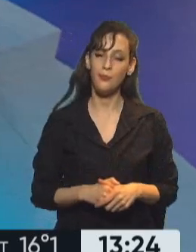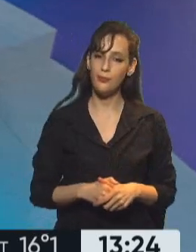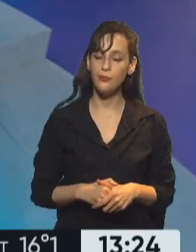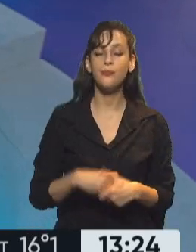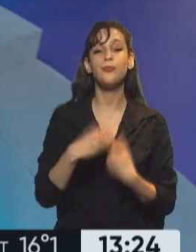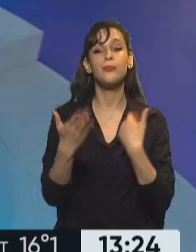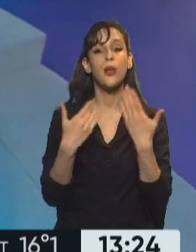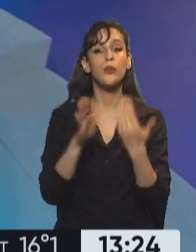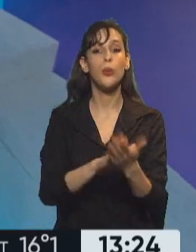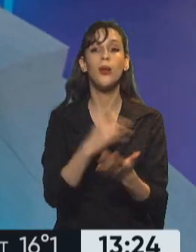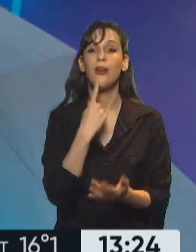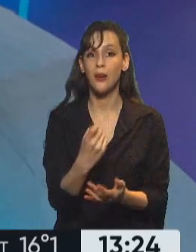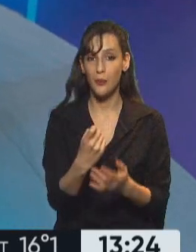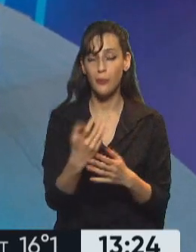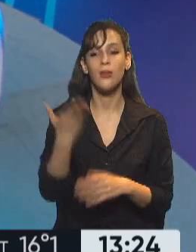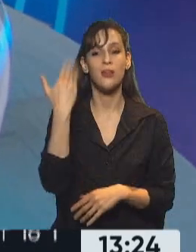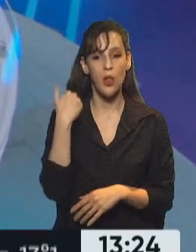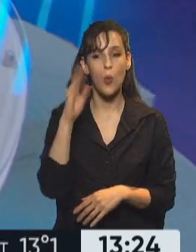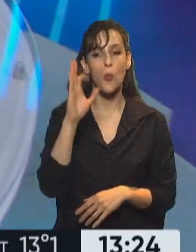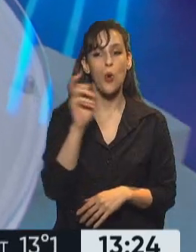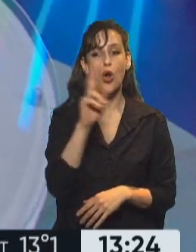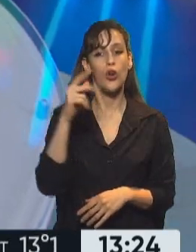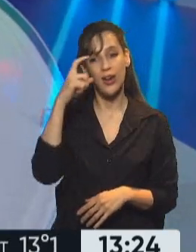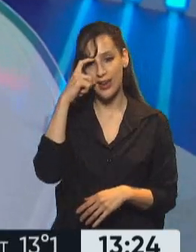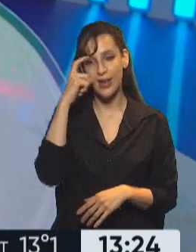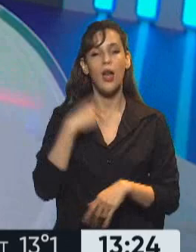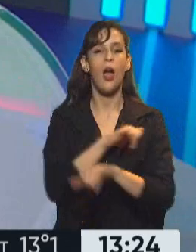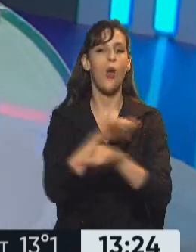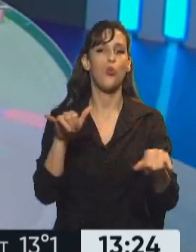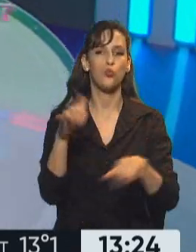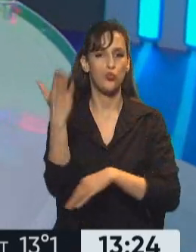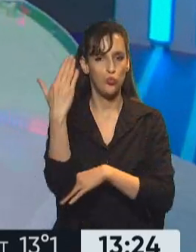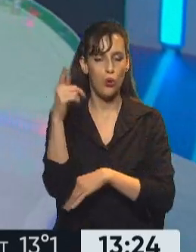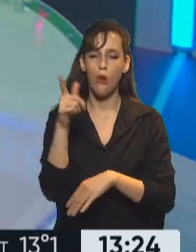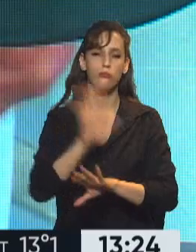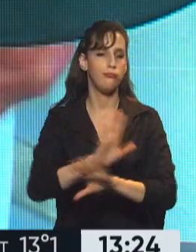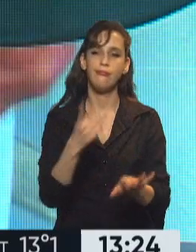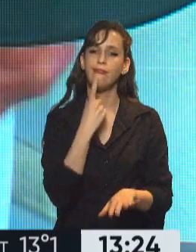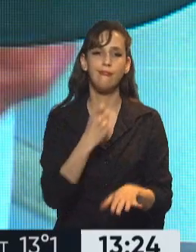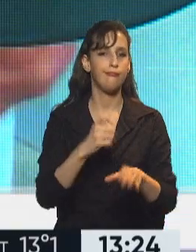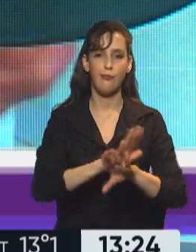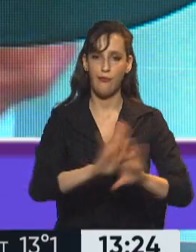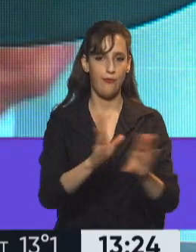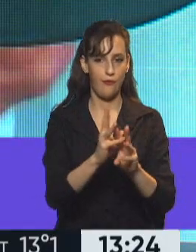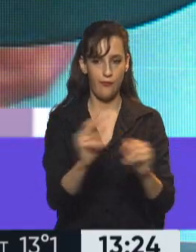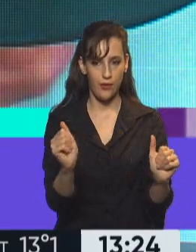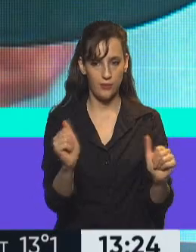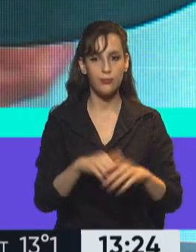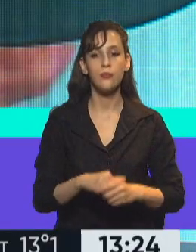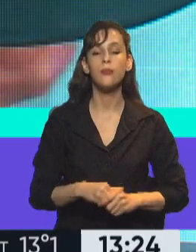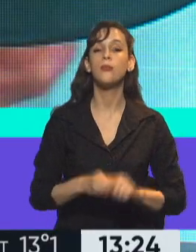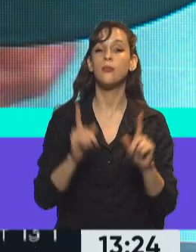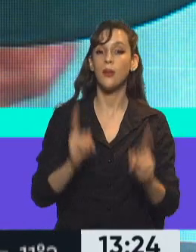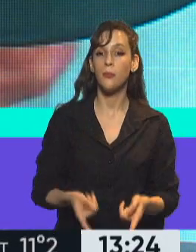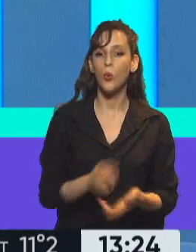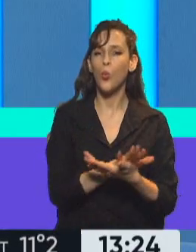Y hablamos de River, ayer el anuncio de Borré, que es parte ya del pasado del equipo millonario y parte del presente, un nuevo delantero.